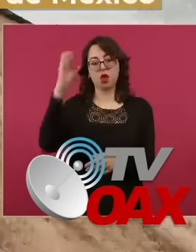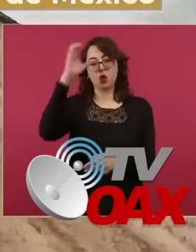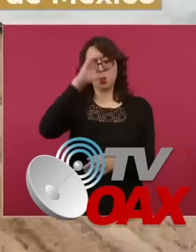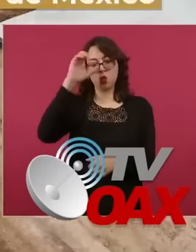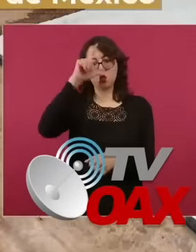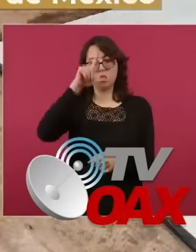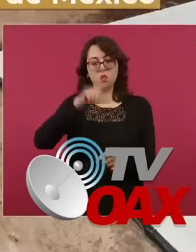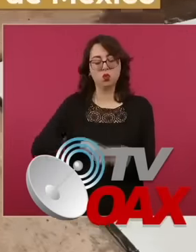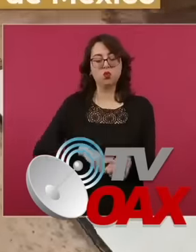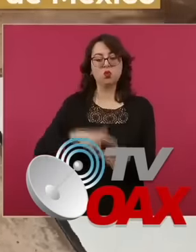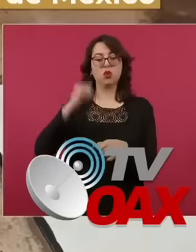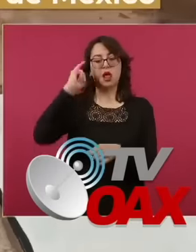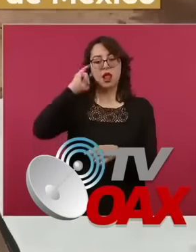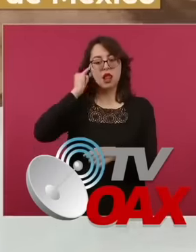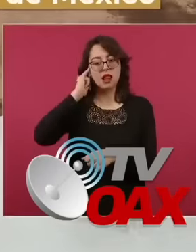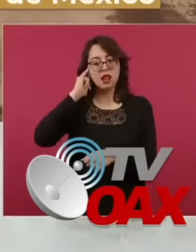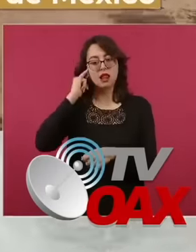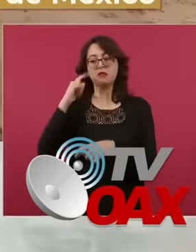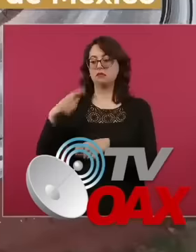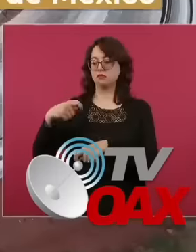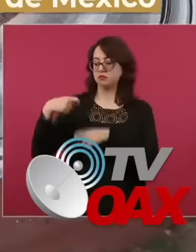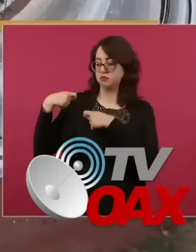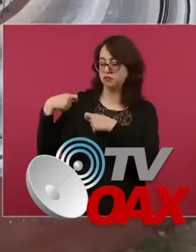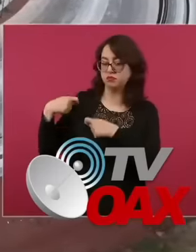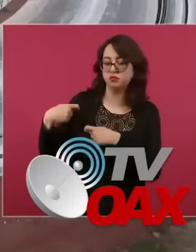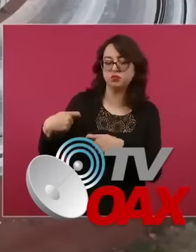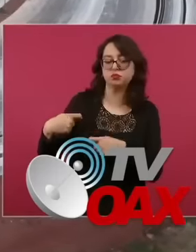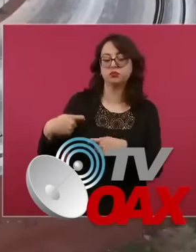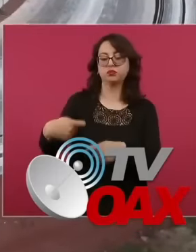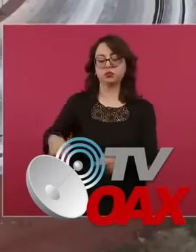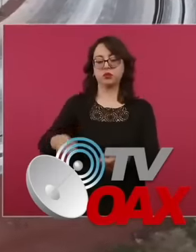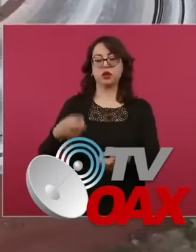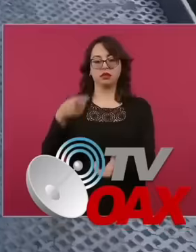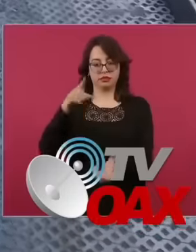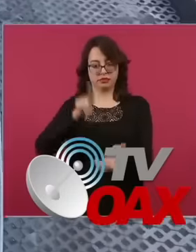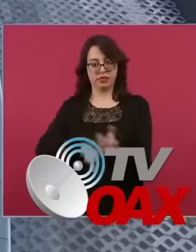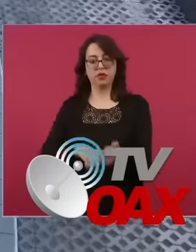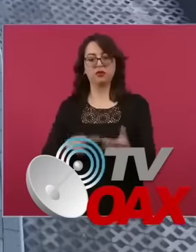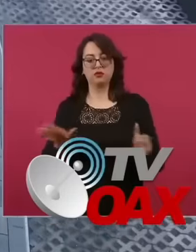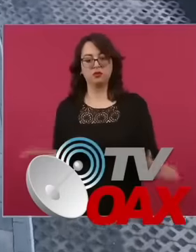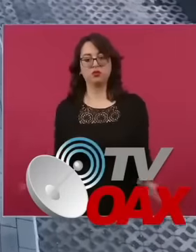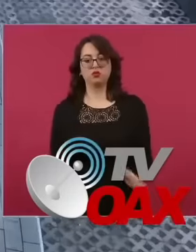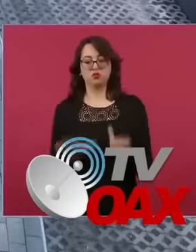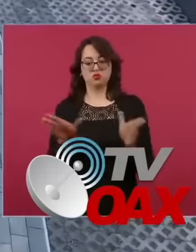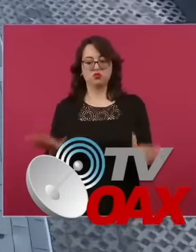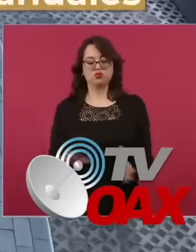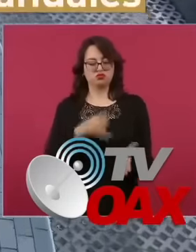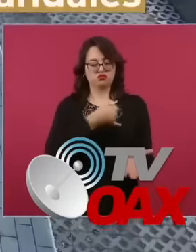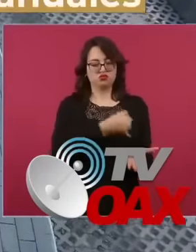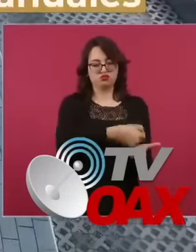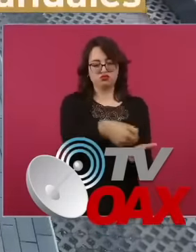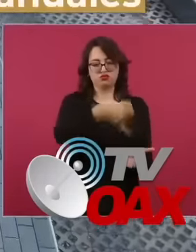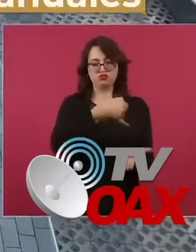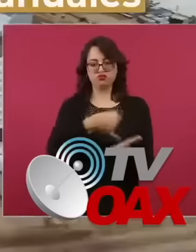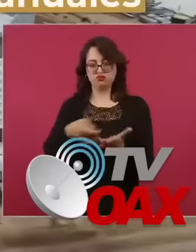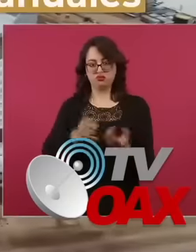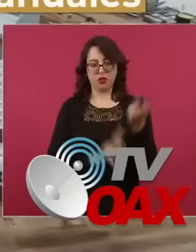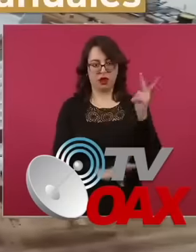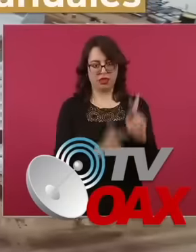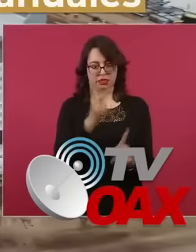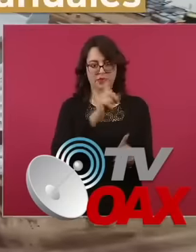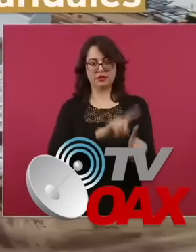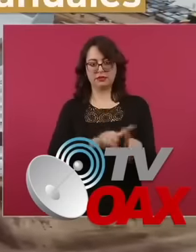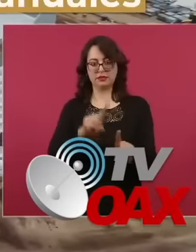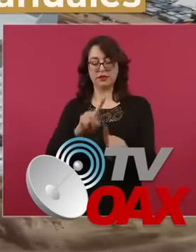ancestrales de la zona como la cosecha de laua autle la extracción del tequesquite o el cultivo del alg espirulina y sobre todo